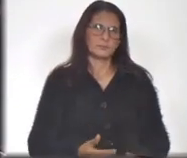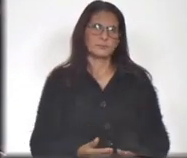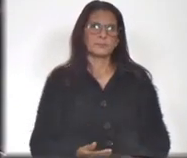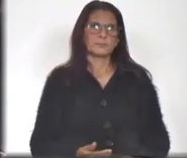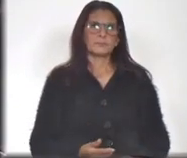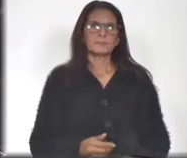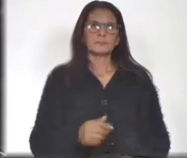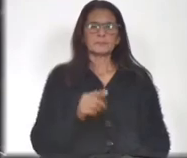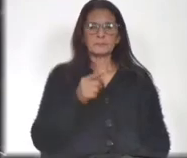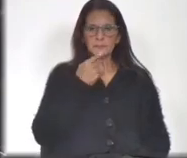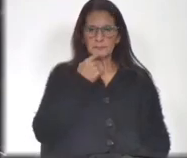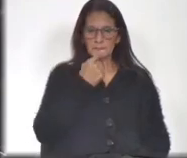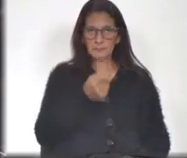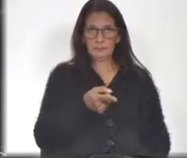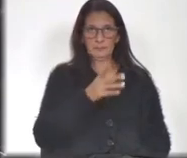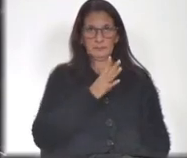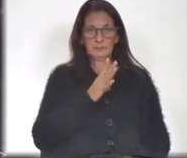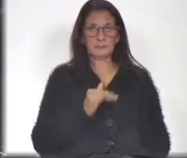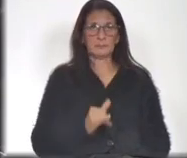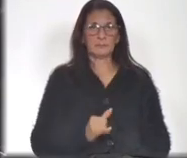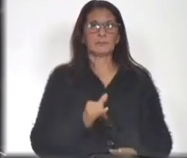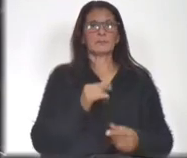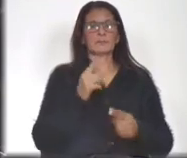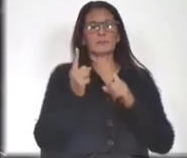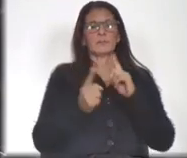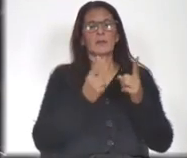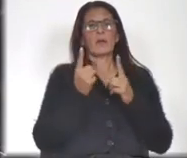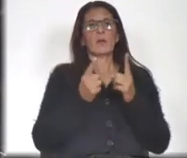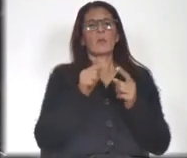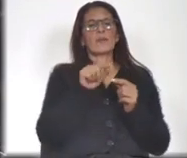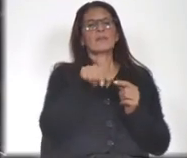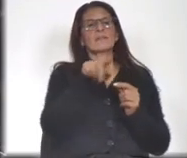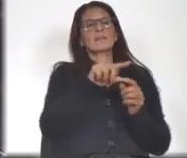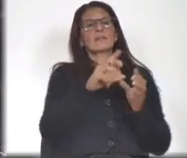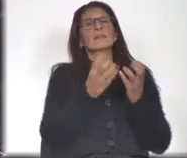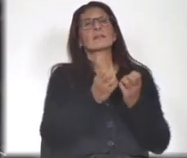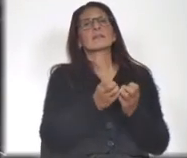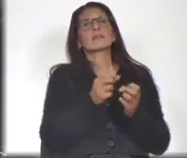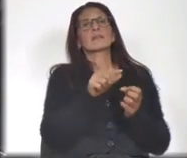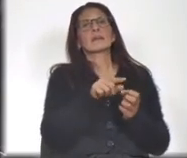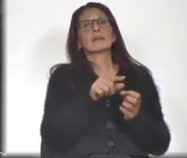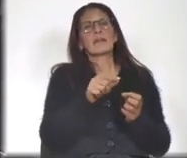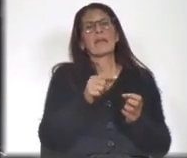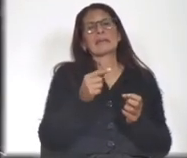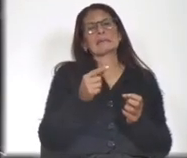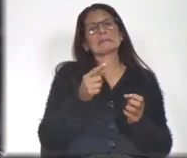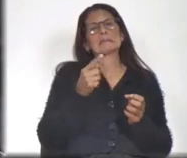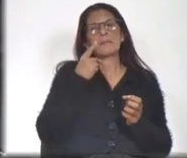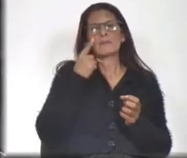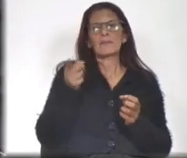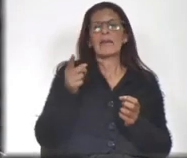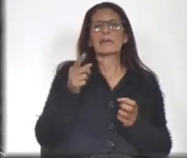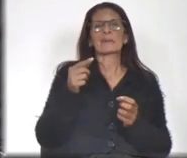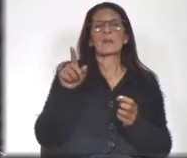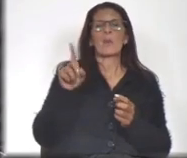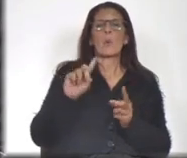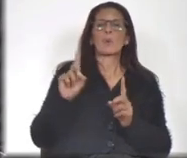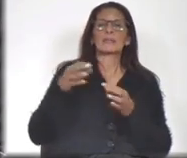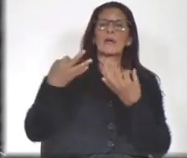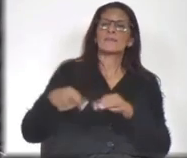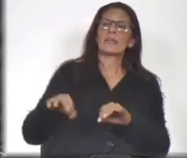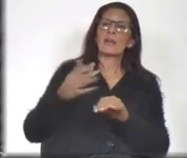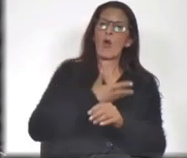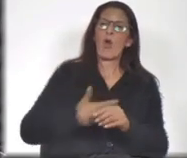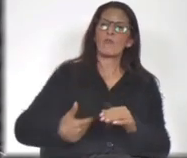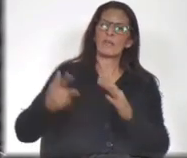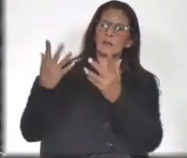se ha atribuido intenciones de que la única intención es desprestigiar al gobierno, descalificar a sus